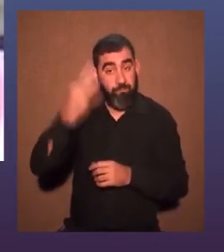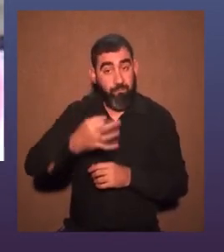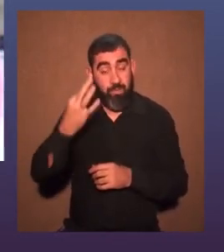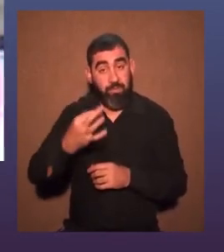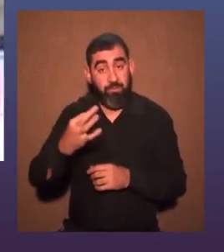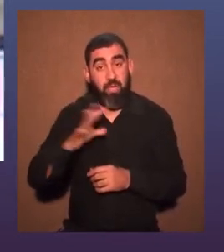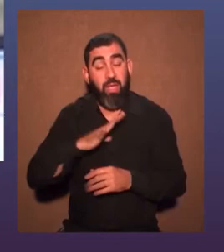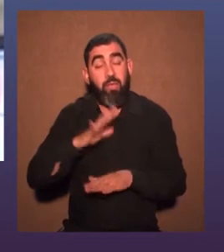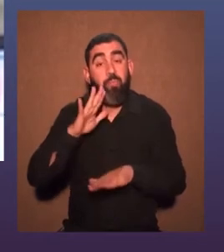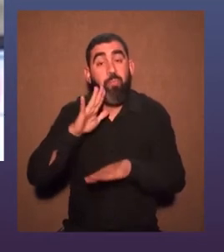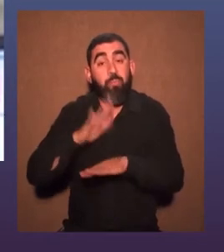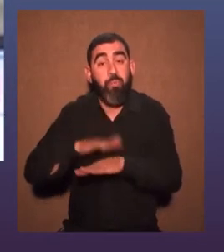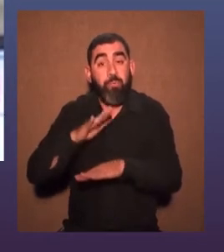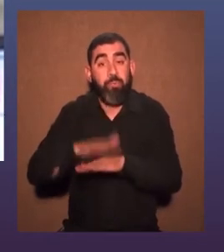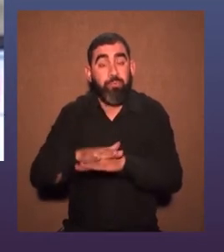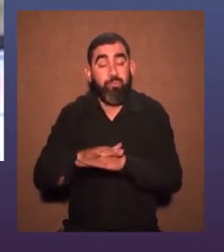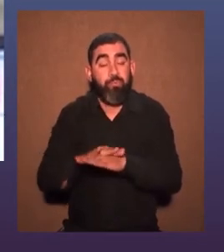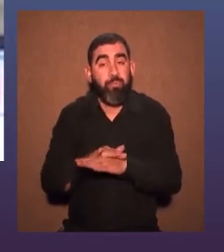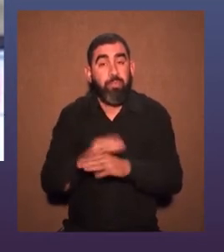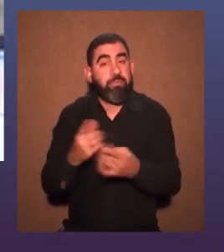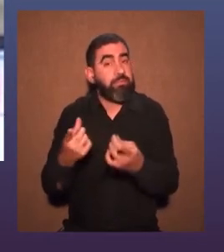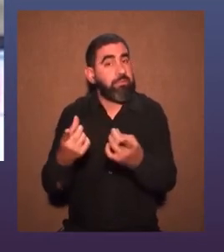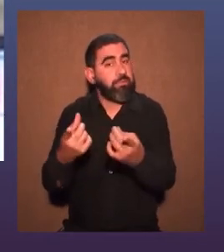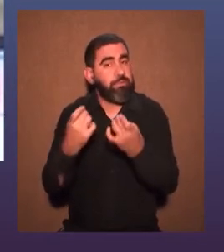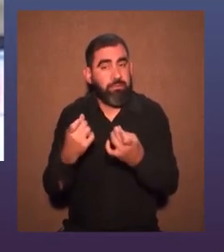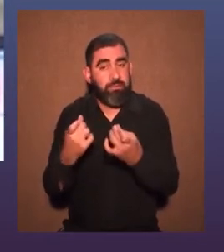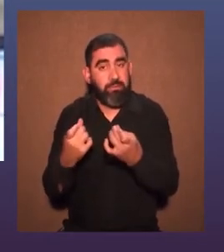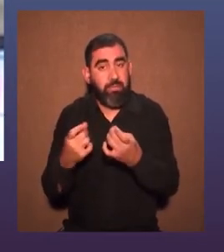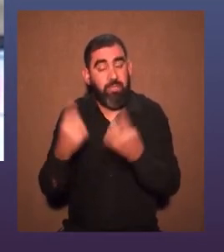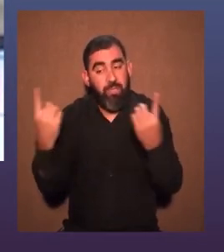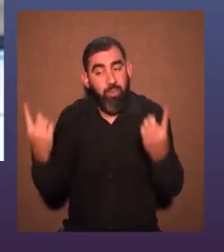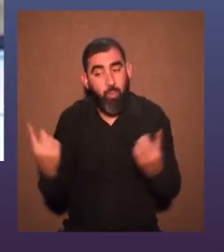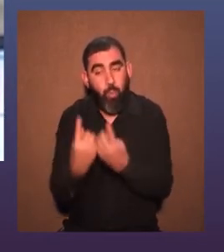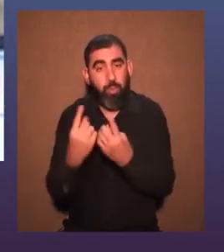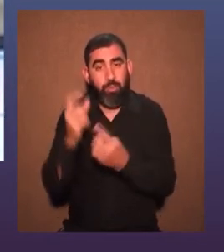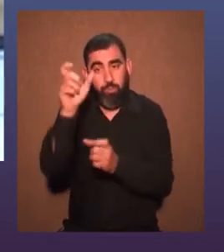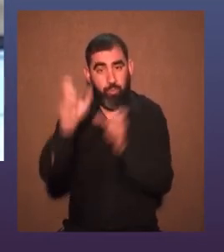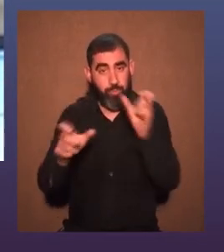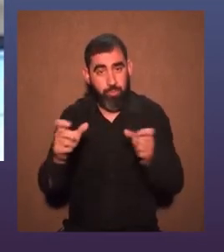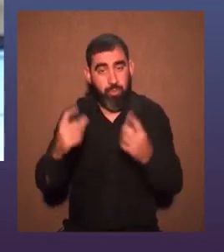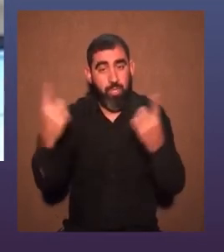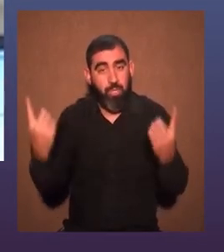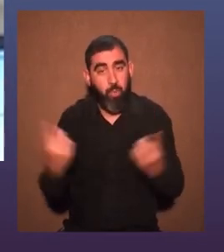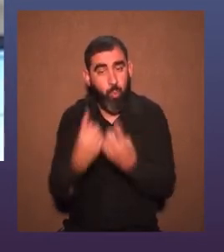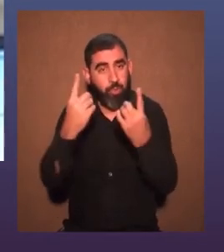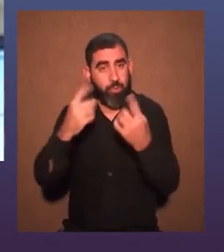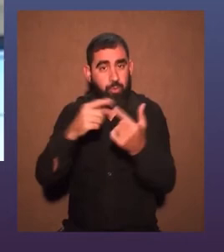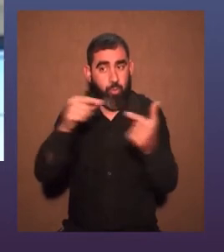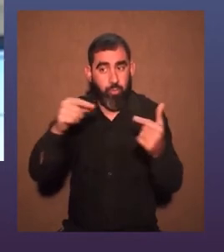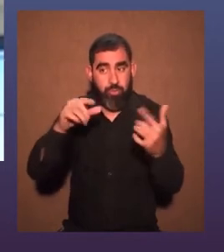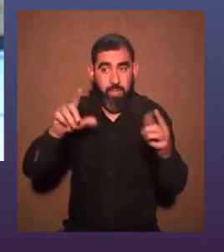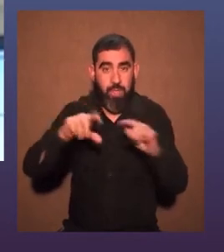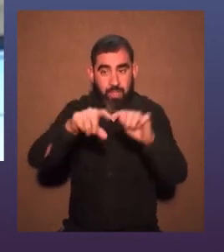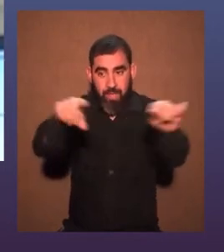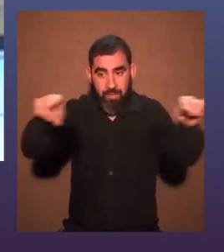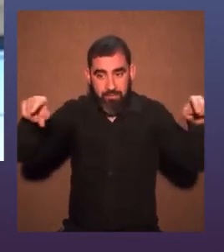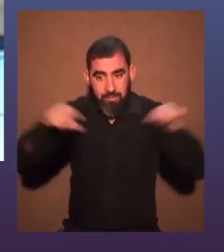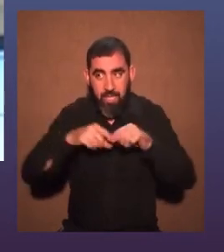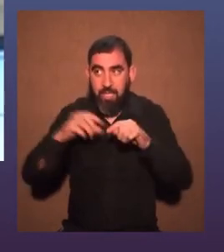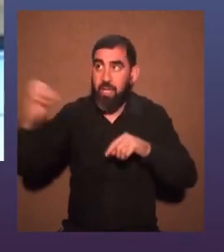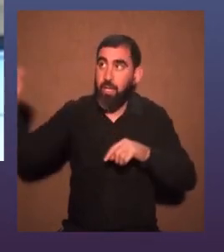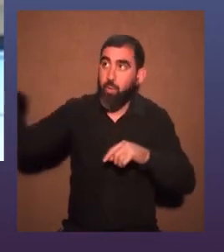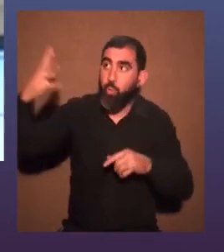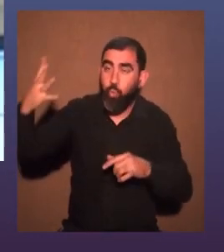que son momentos que son necesarios, ¿viste? El encuentro con el otro, el encuentro con el movimiento, el encuentro con la sala, el encuentro con la